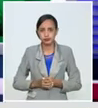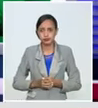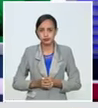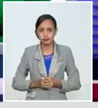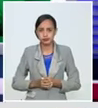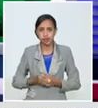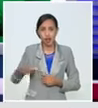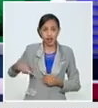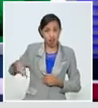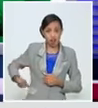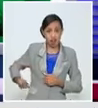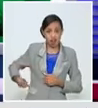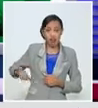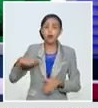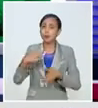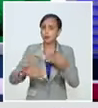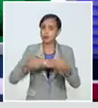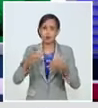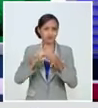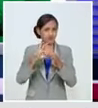crónica, una